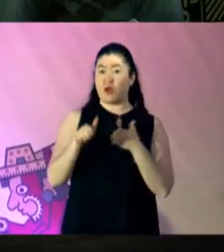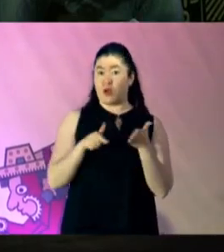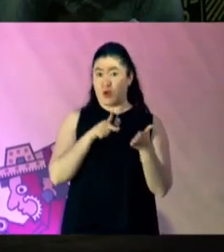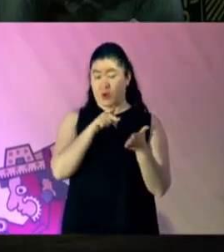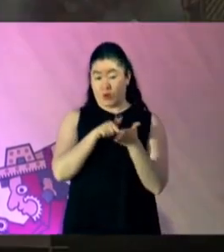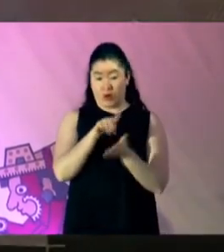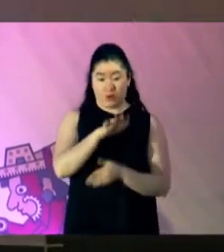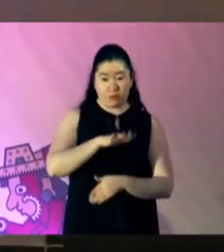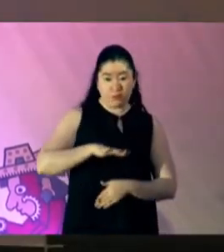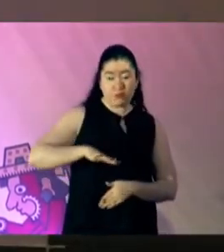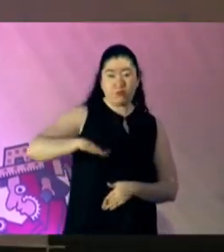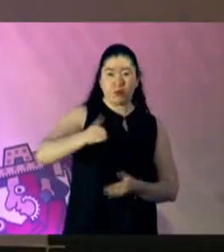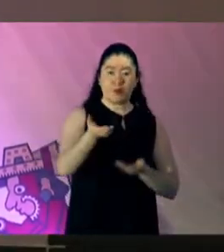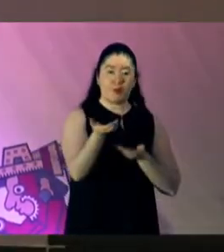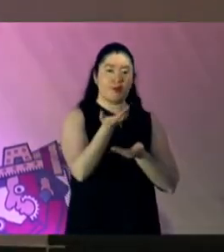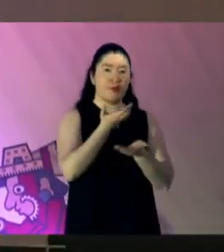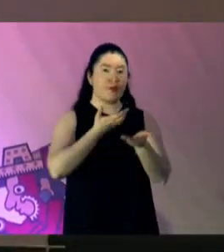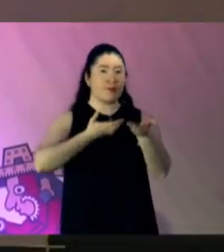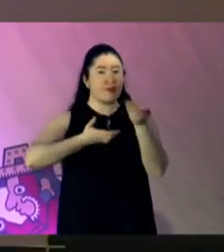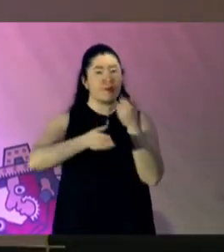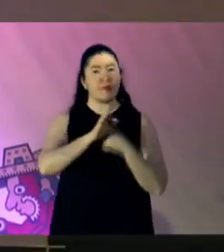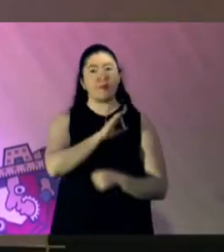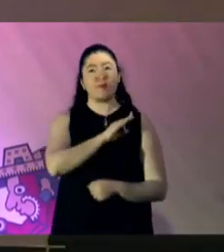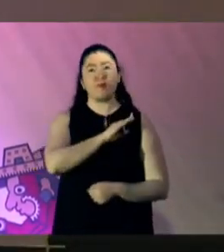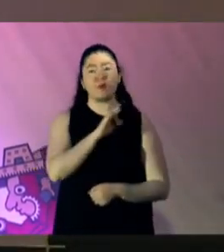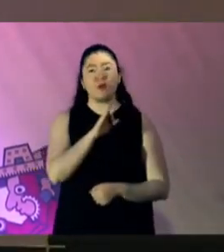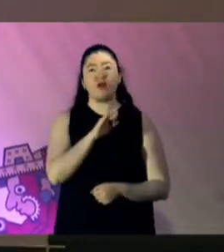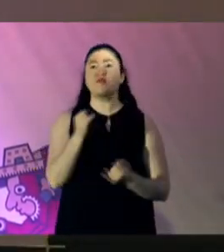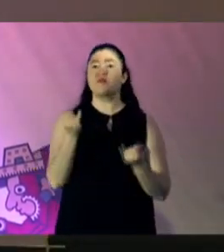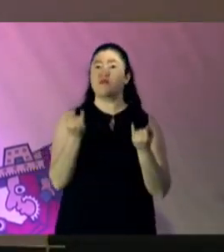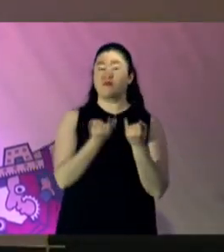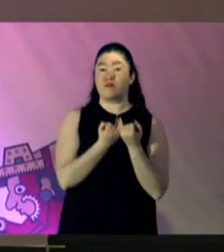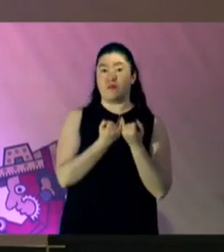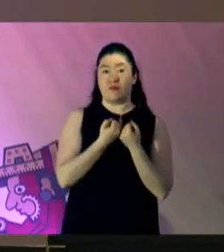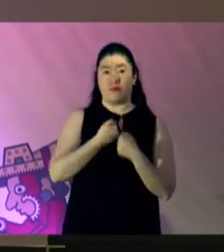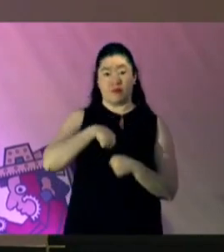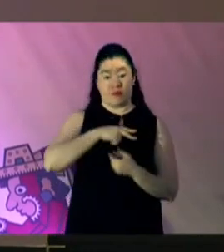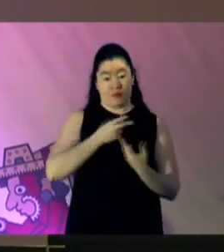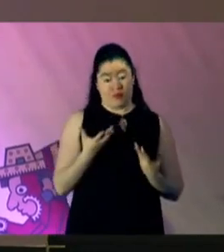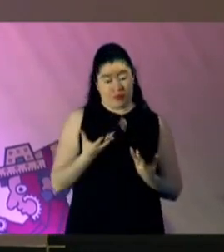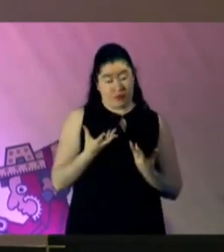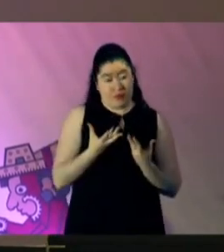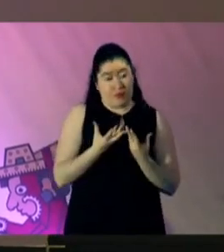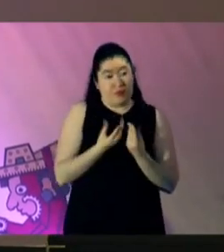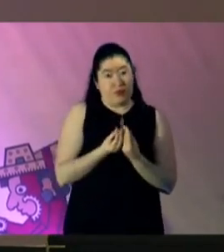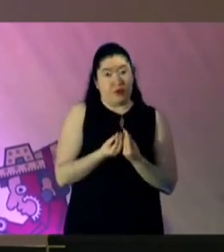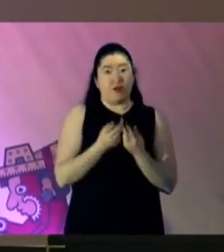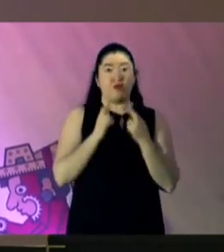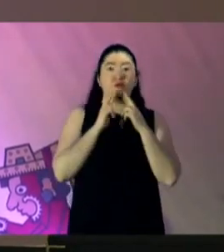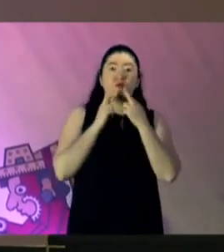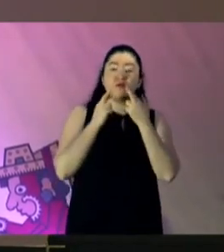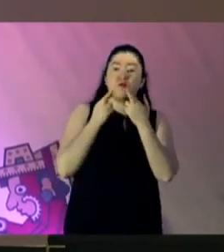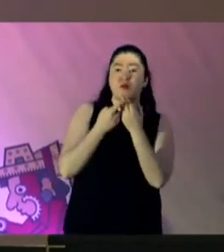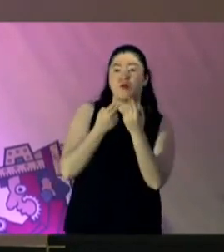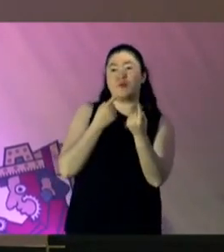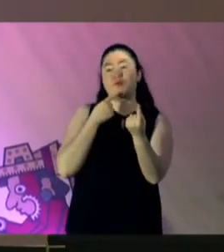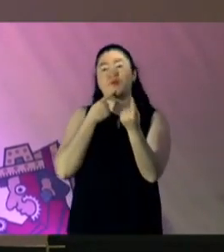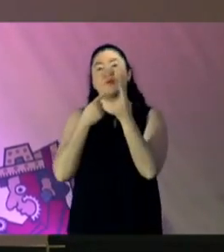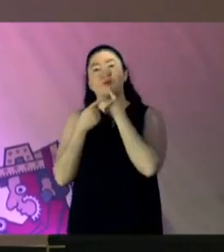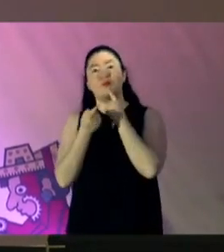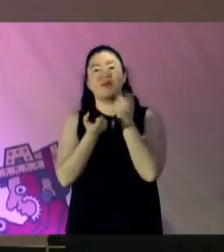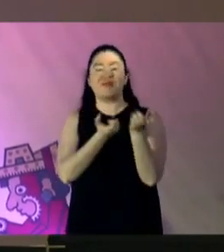espacios de convivencia social los espacios en donde nos juntamos discutimos reímos